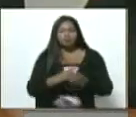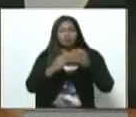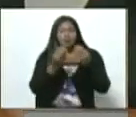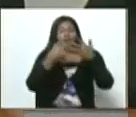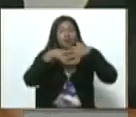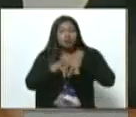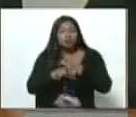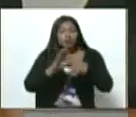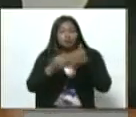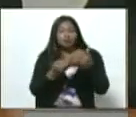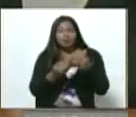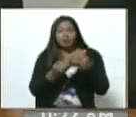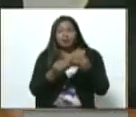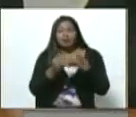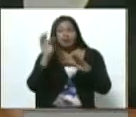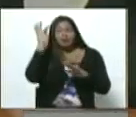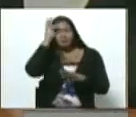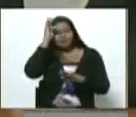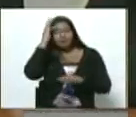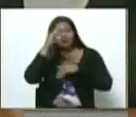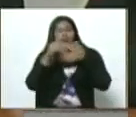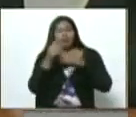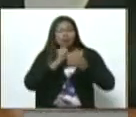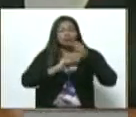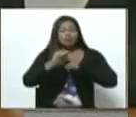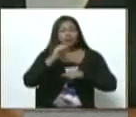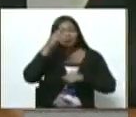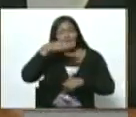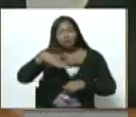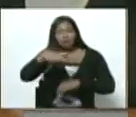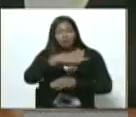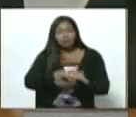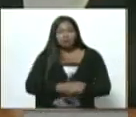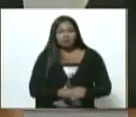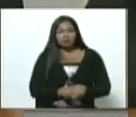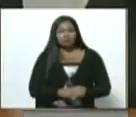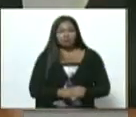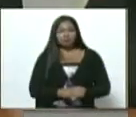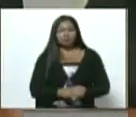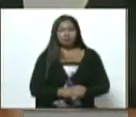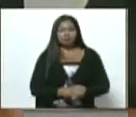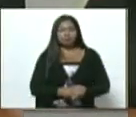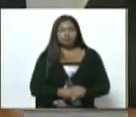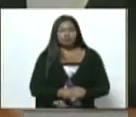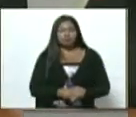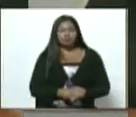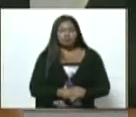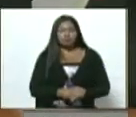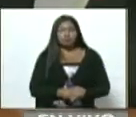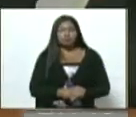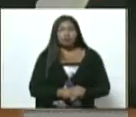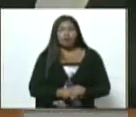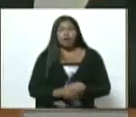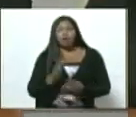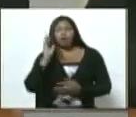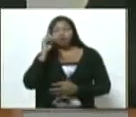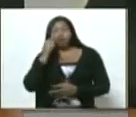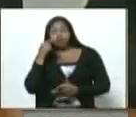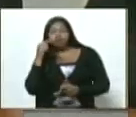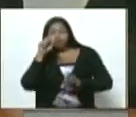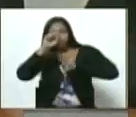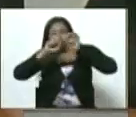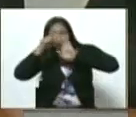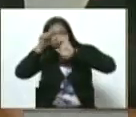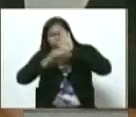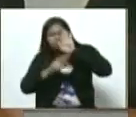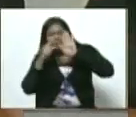la Fiscalía General de la República, la Defensoría del Pueblo y la Contraloría General de la República, revisar